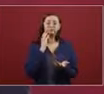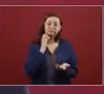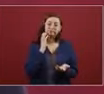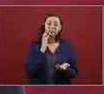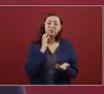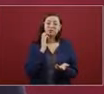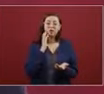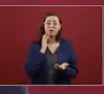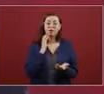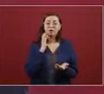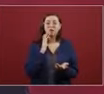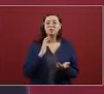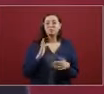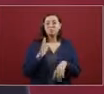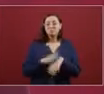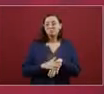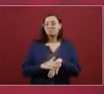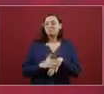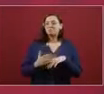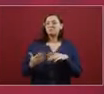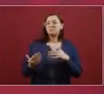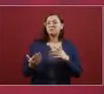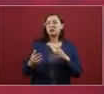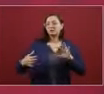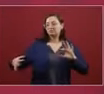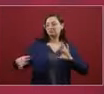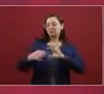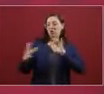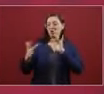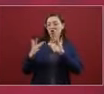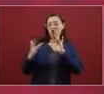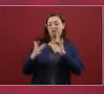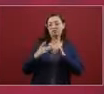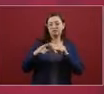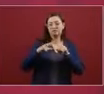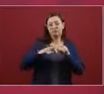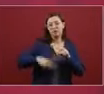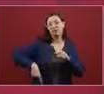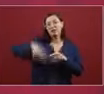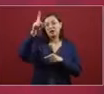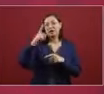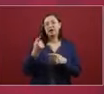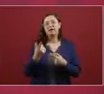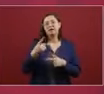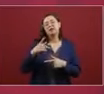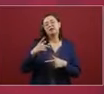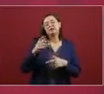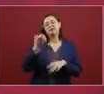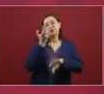se acorta distancia de Asia a la costa este de Estados Unidos.